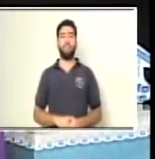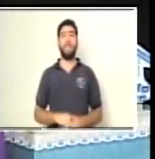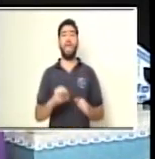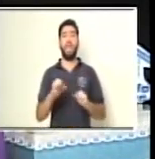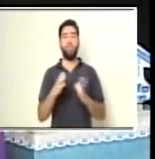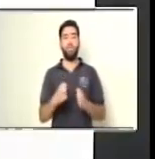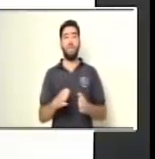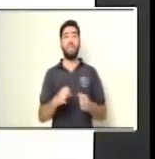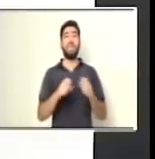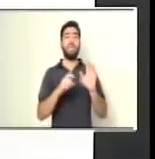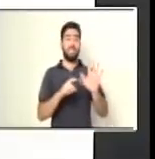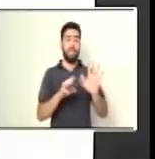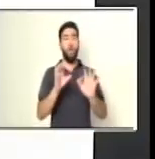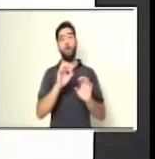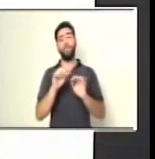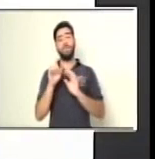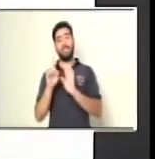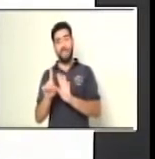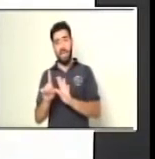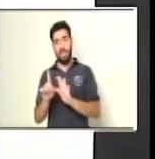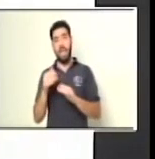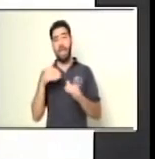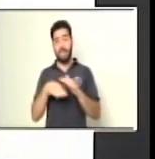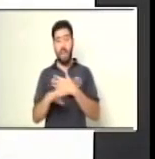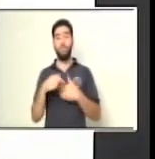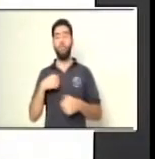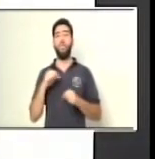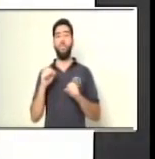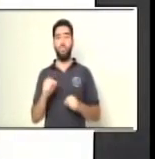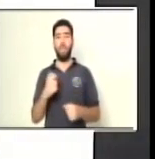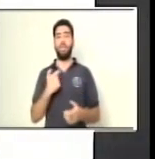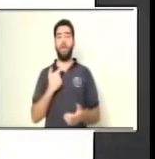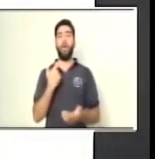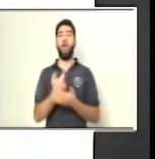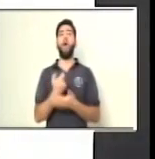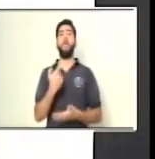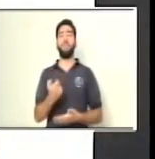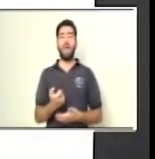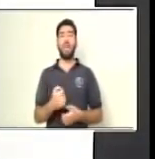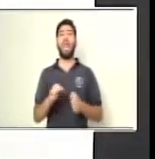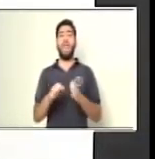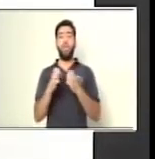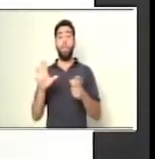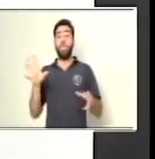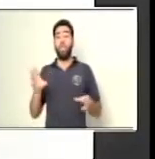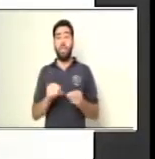6 son las entradas que él puede comprar, que este papá